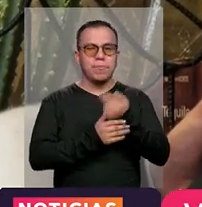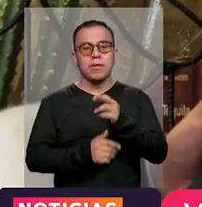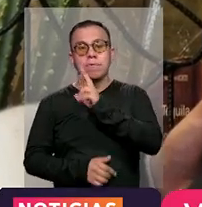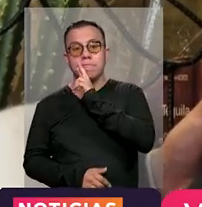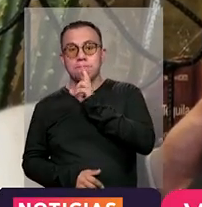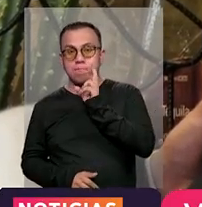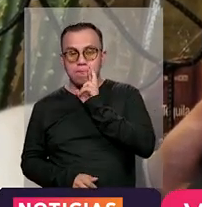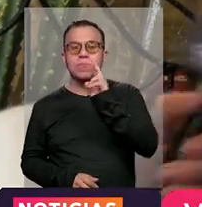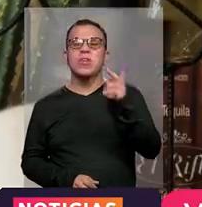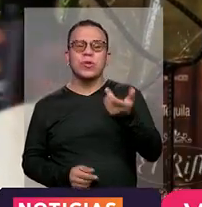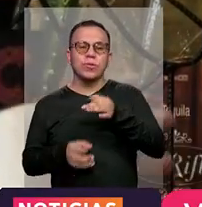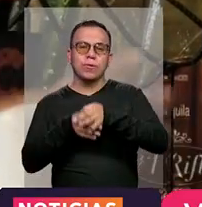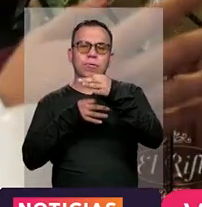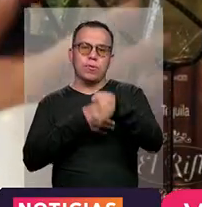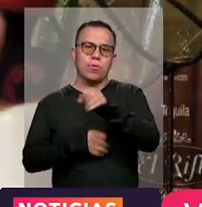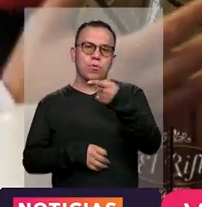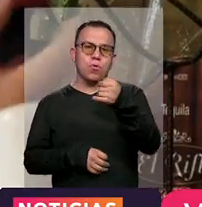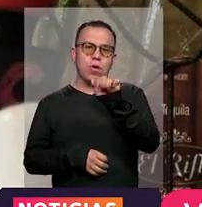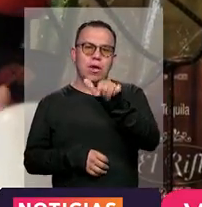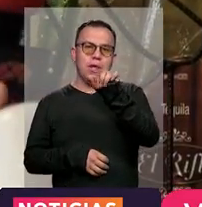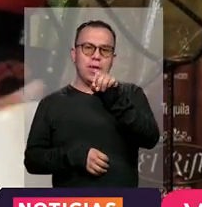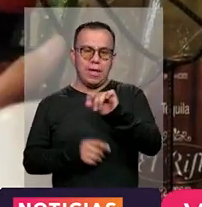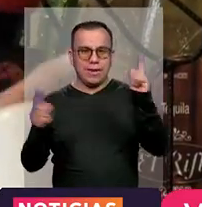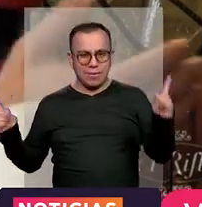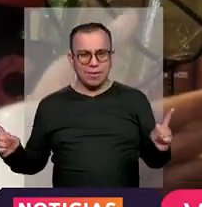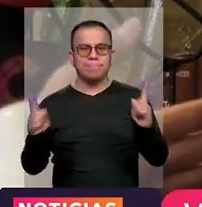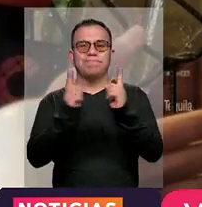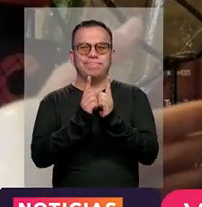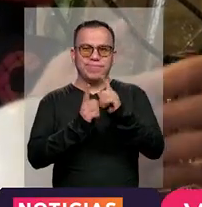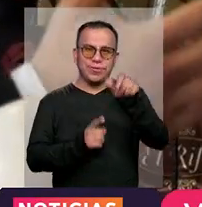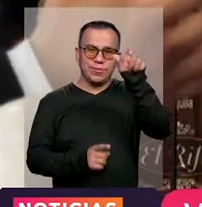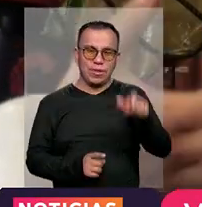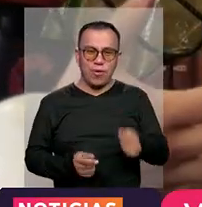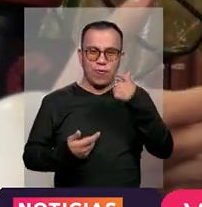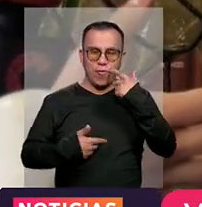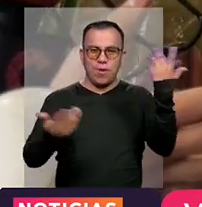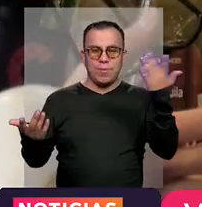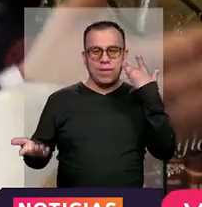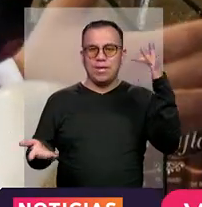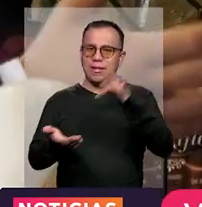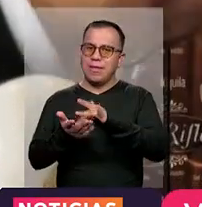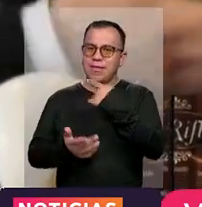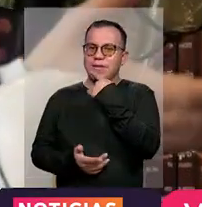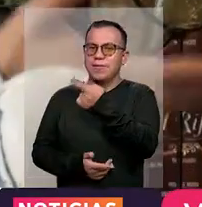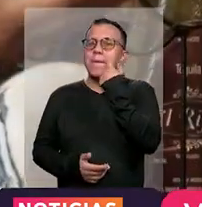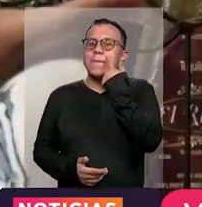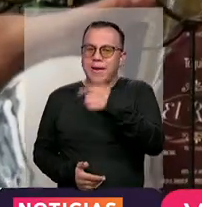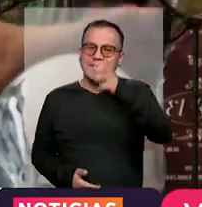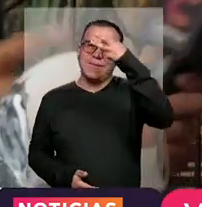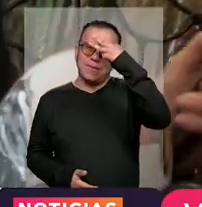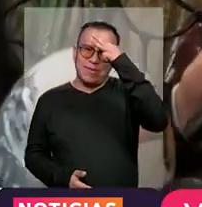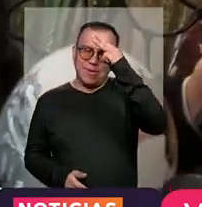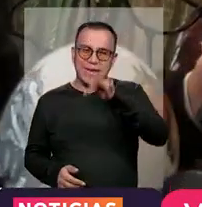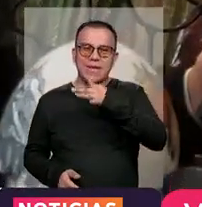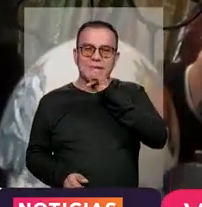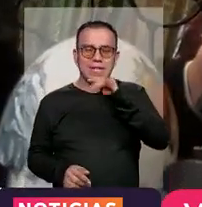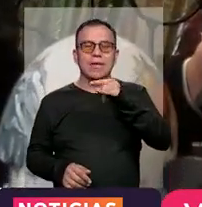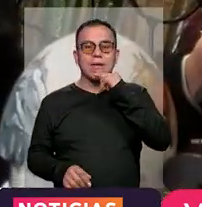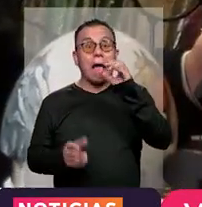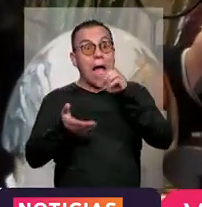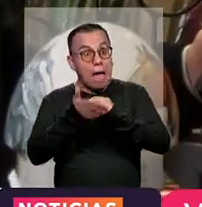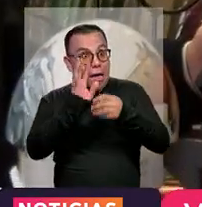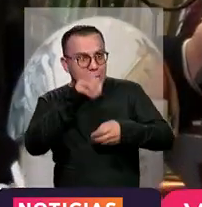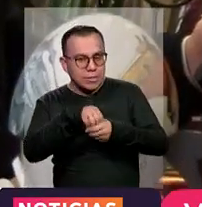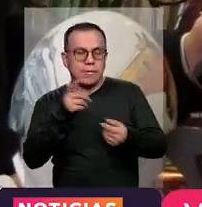restaurantes en guadalajara y fue cuando tuvo ese encuentro que vicente fernández e incluso les llegó a decir ustedes más mexicanos del tequila así es